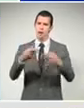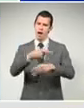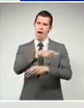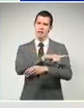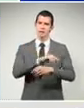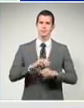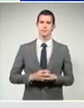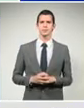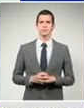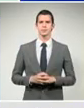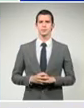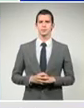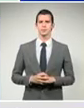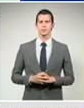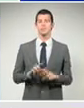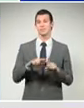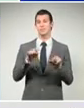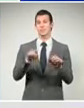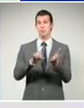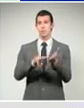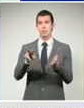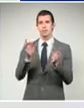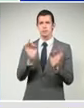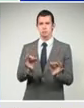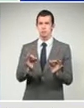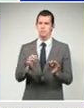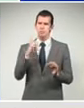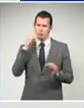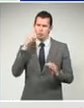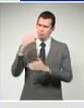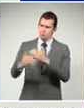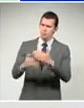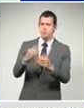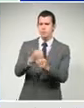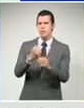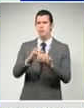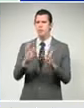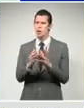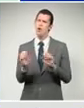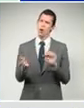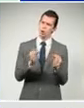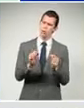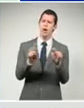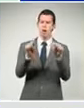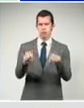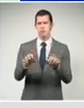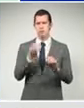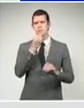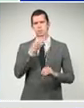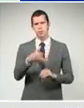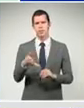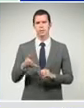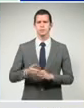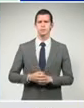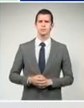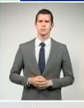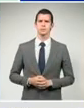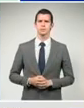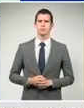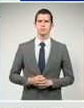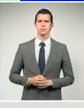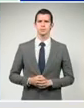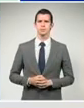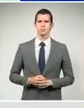demostrado que con las acciones que han venido realizando han mantenido un control de la pandemia.